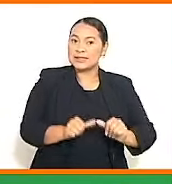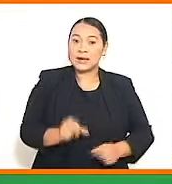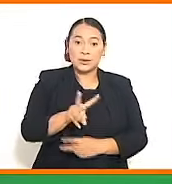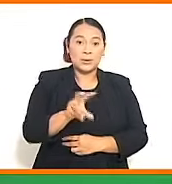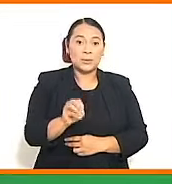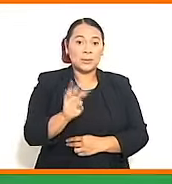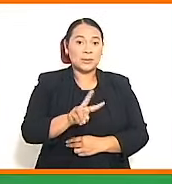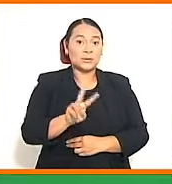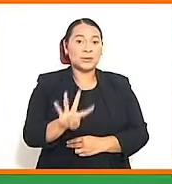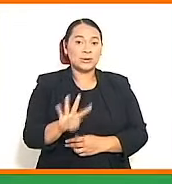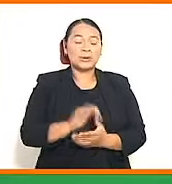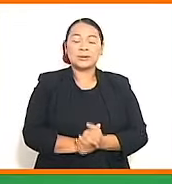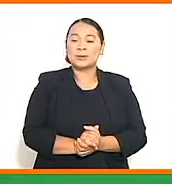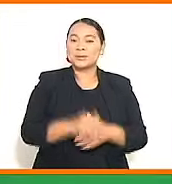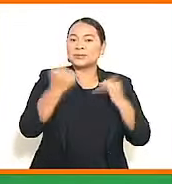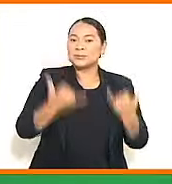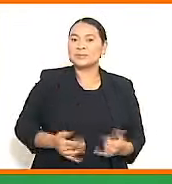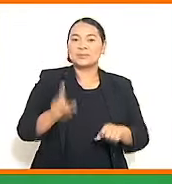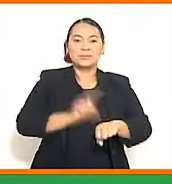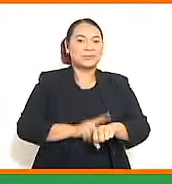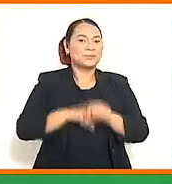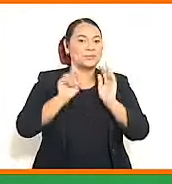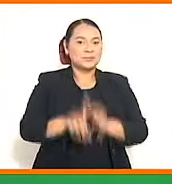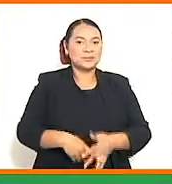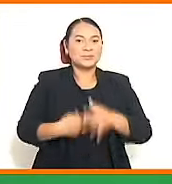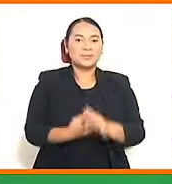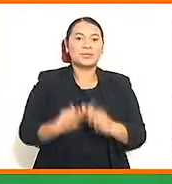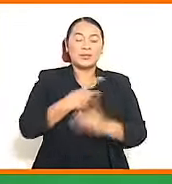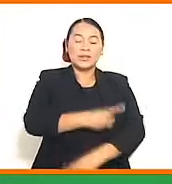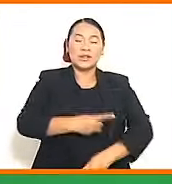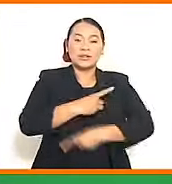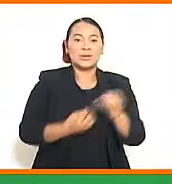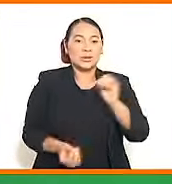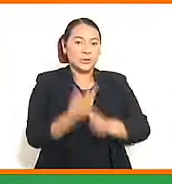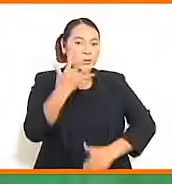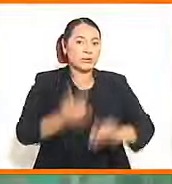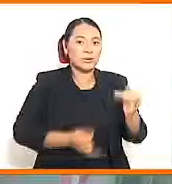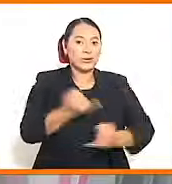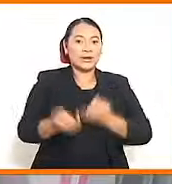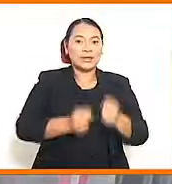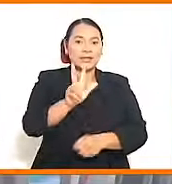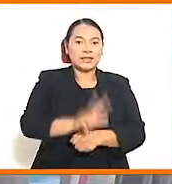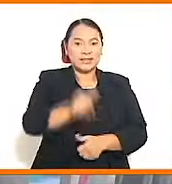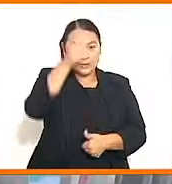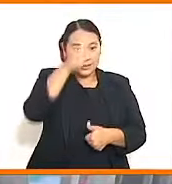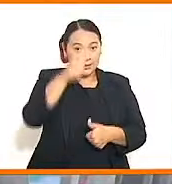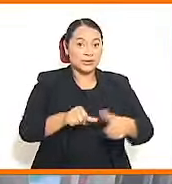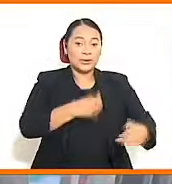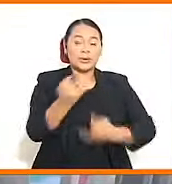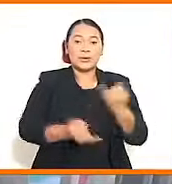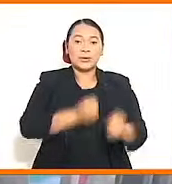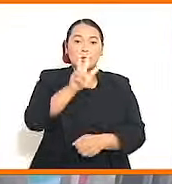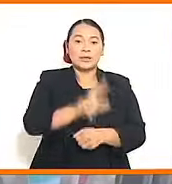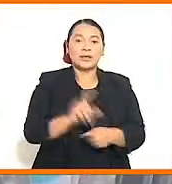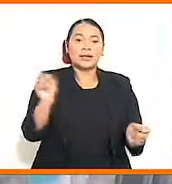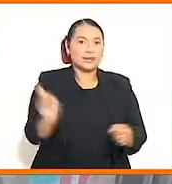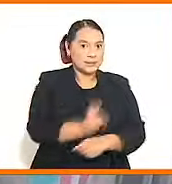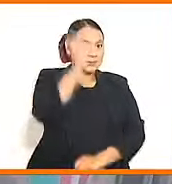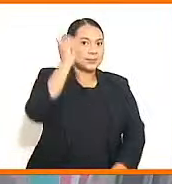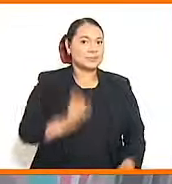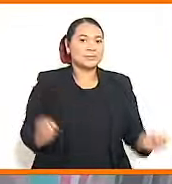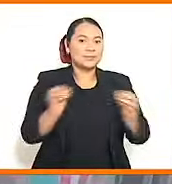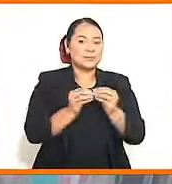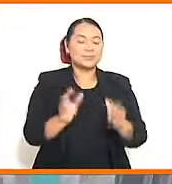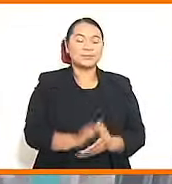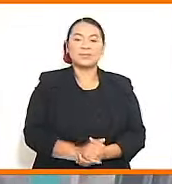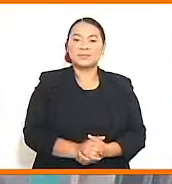2024. Ahora sí es momento de comenzar la diversión con nuestro nuevo juego, Juga 3. Recordá que con Juga 3 ganas mucho más. Es momento de